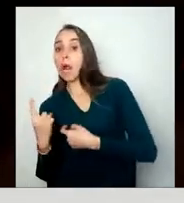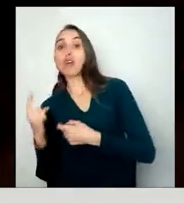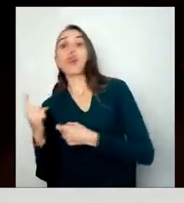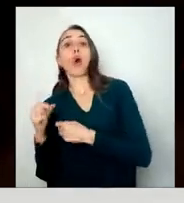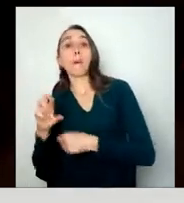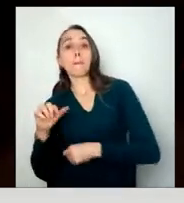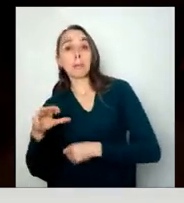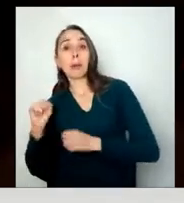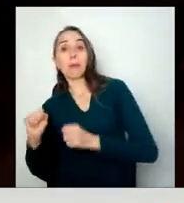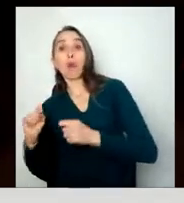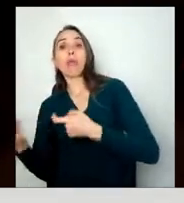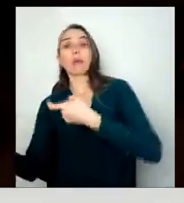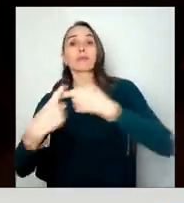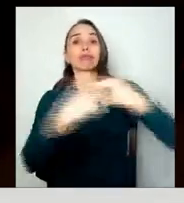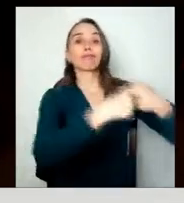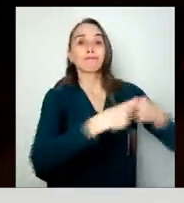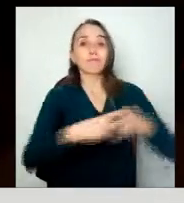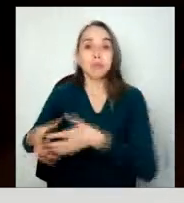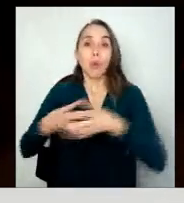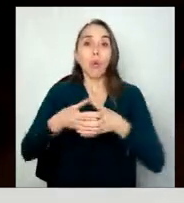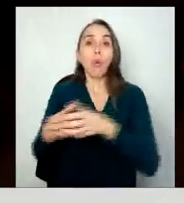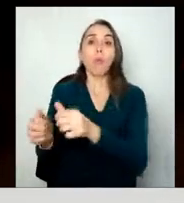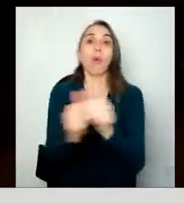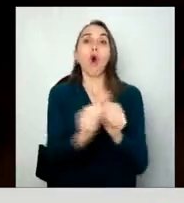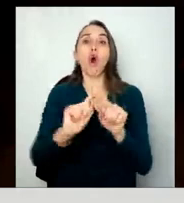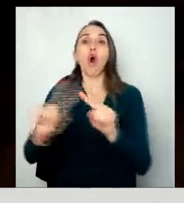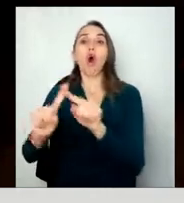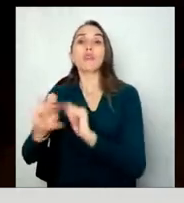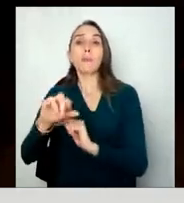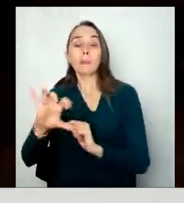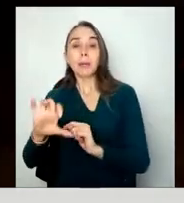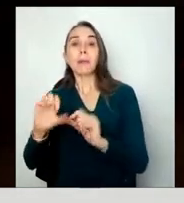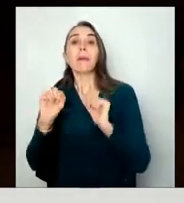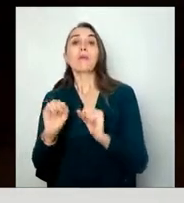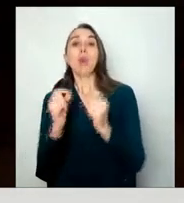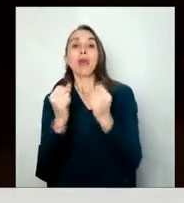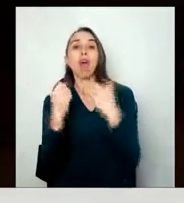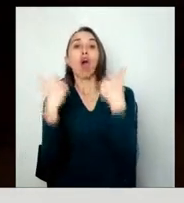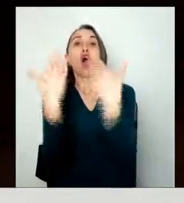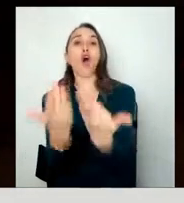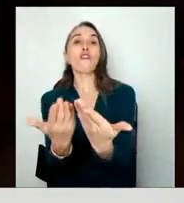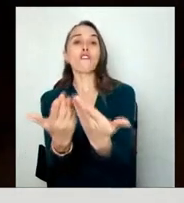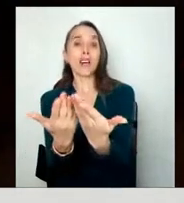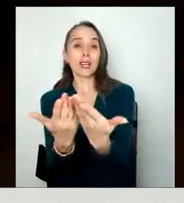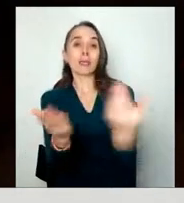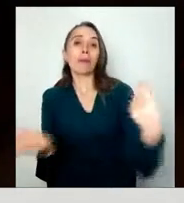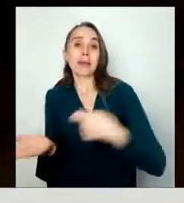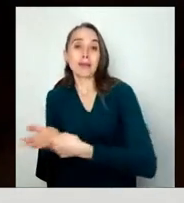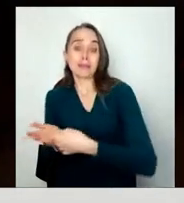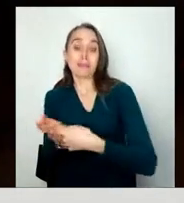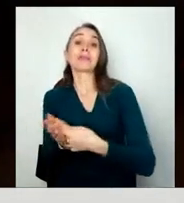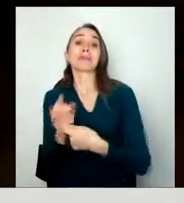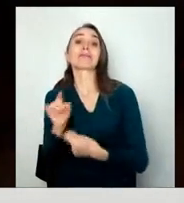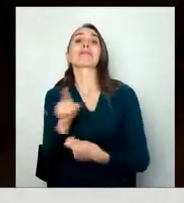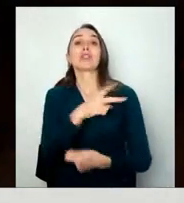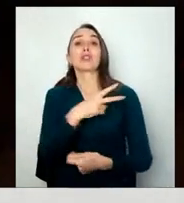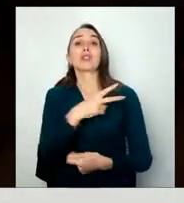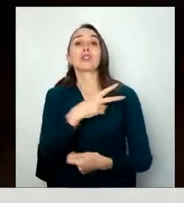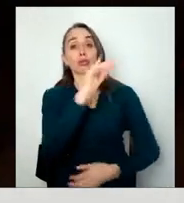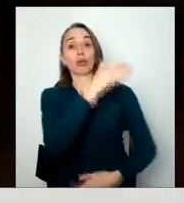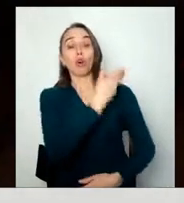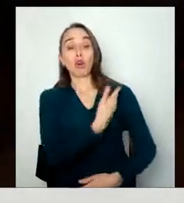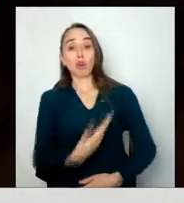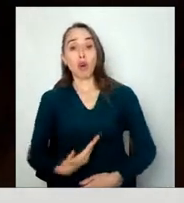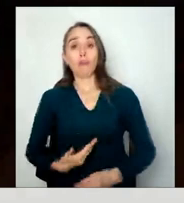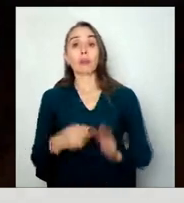este proyecto vamos a probarlo con toda con toda Claridad pero también presidente nosotros vamos a sugerirle al gobierno en una agenda de